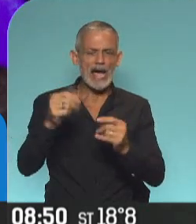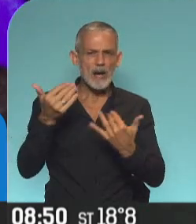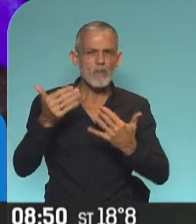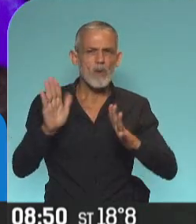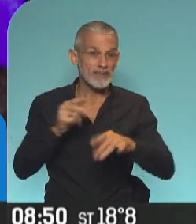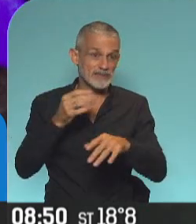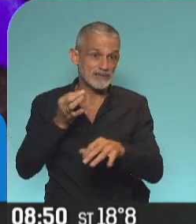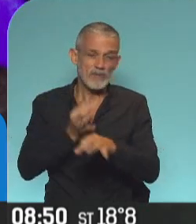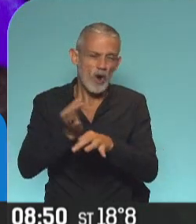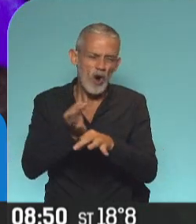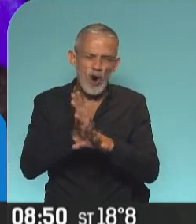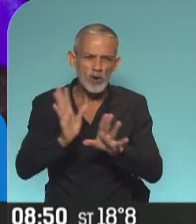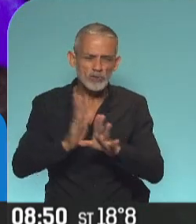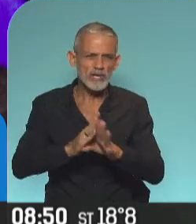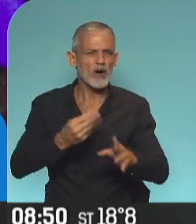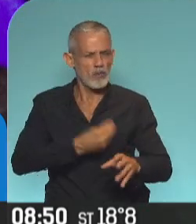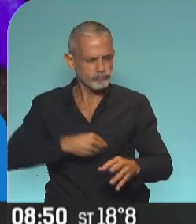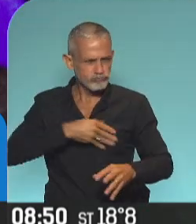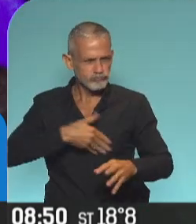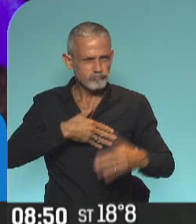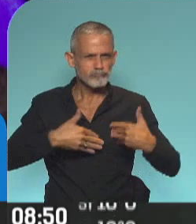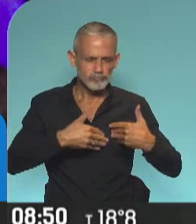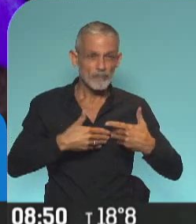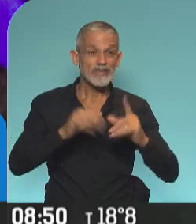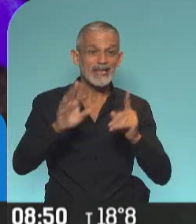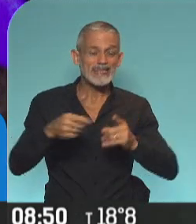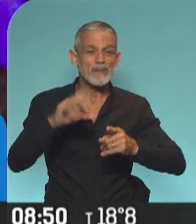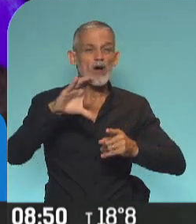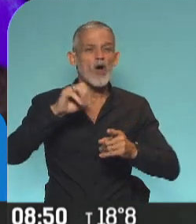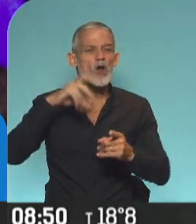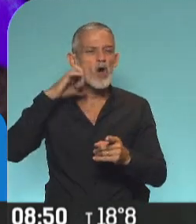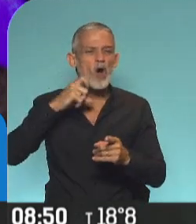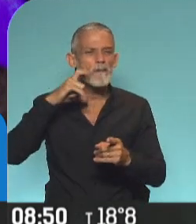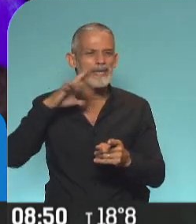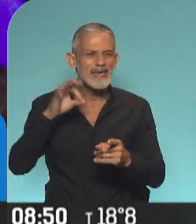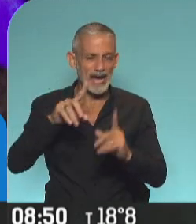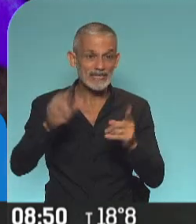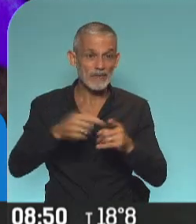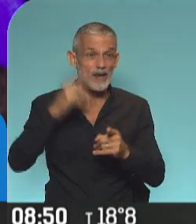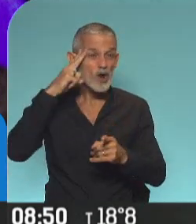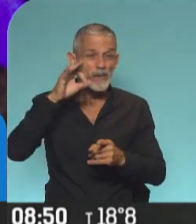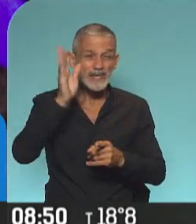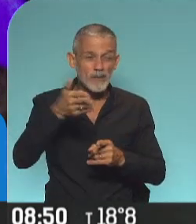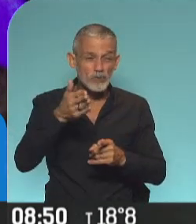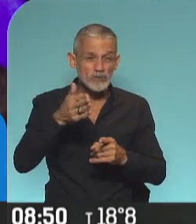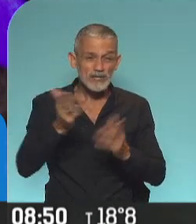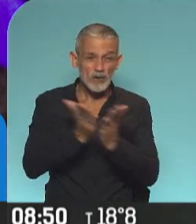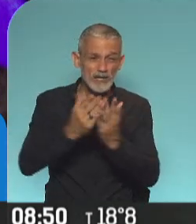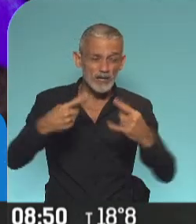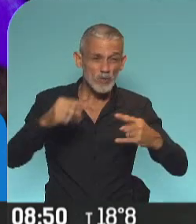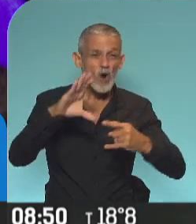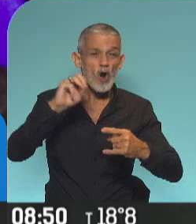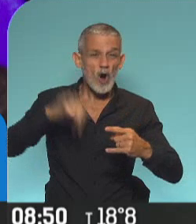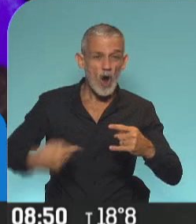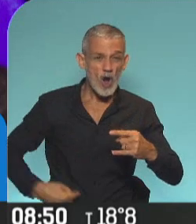a la gente más allá que la mamografía es imprescindible la colonoscopia también se dejaron de hacer 90% de las colonoscopías y el